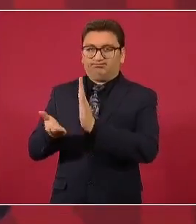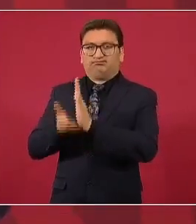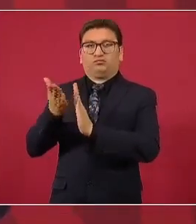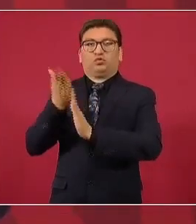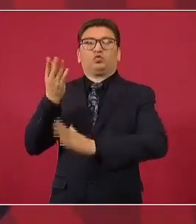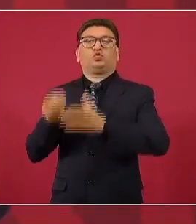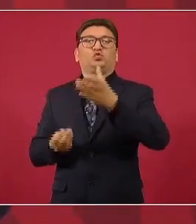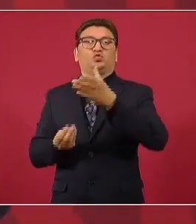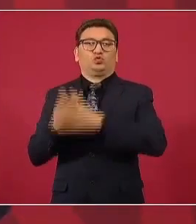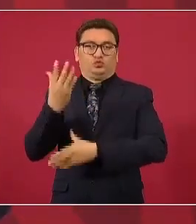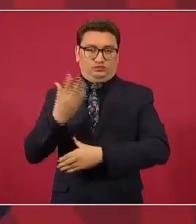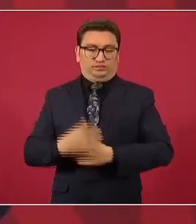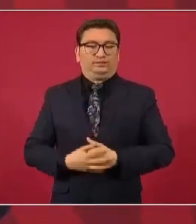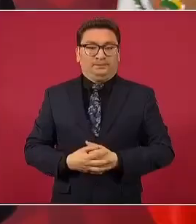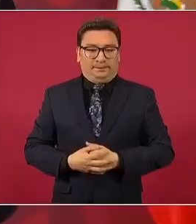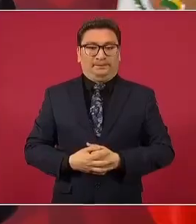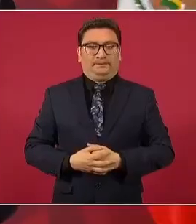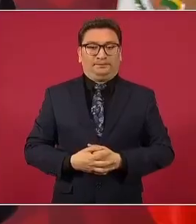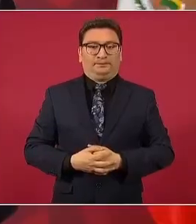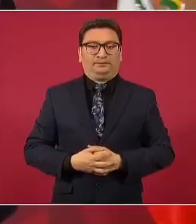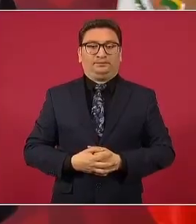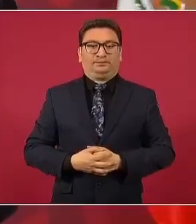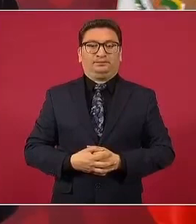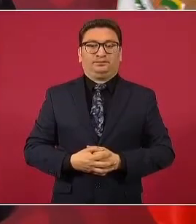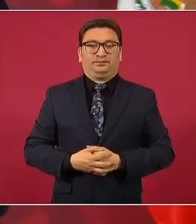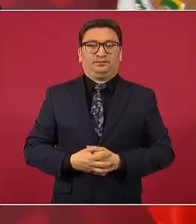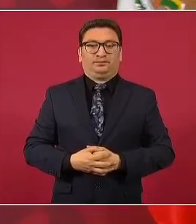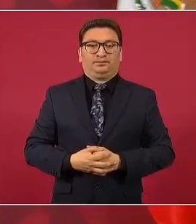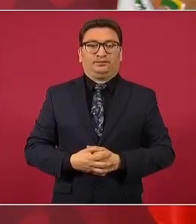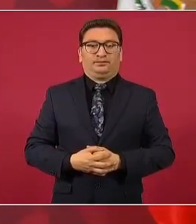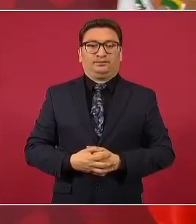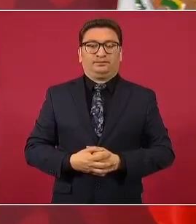hospital del Seguro. Entonces,